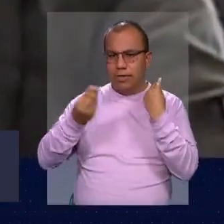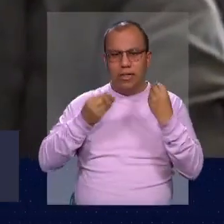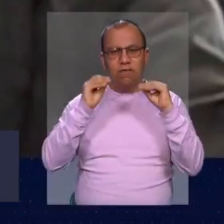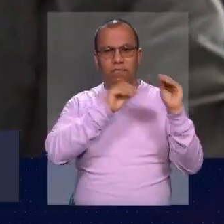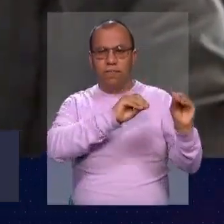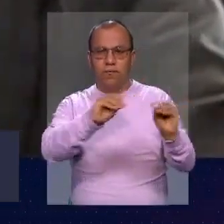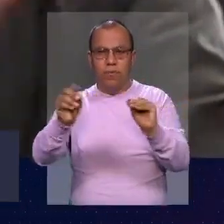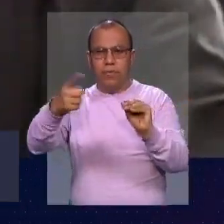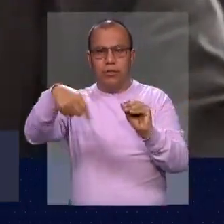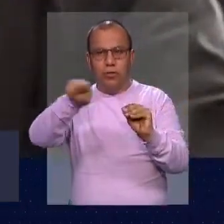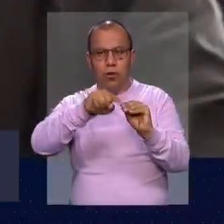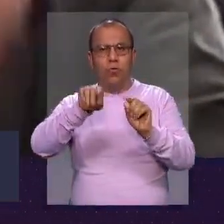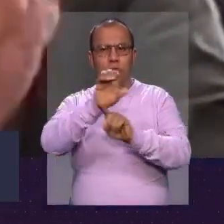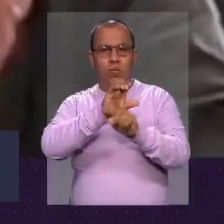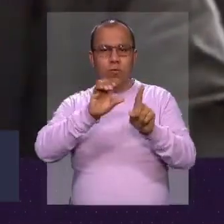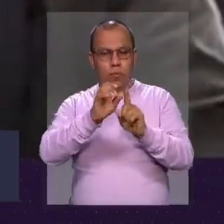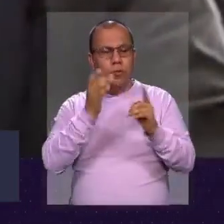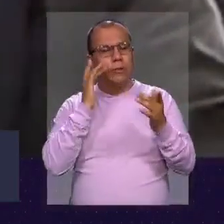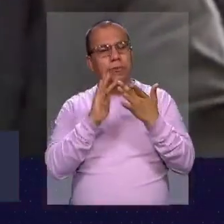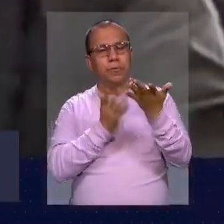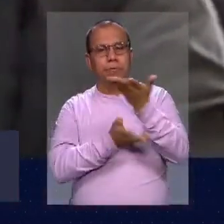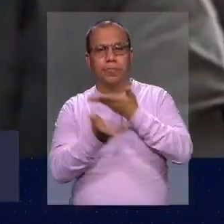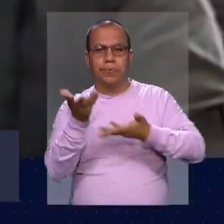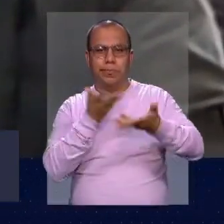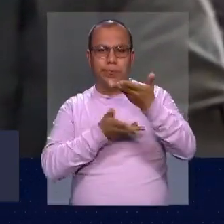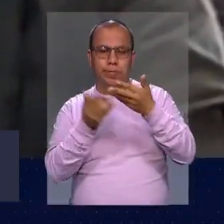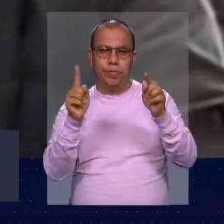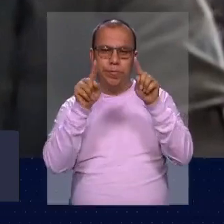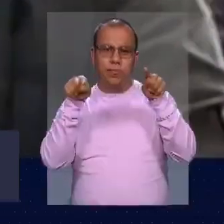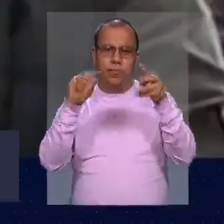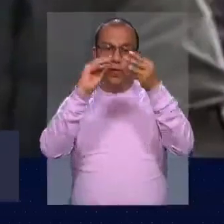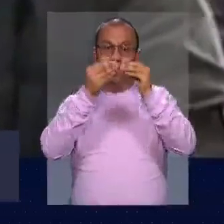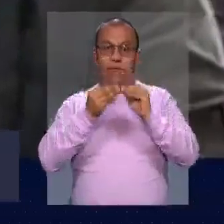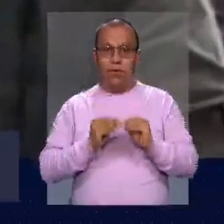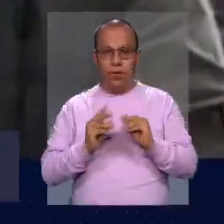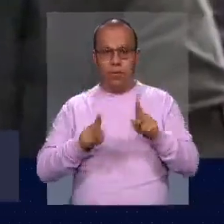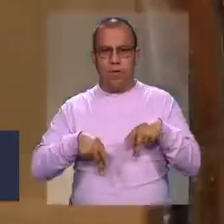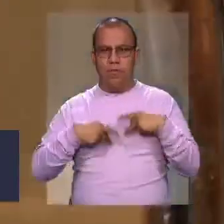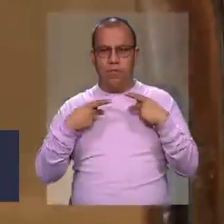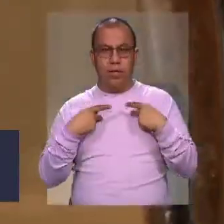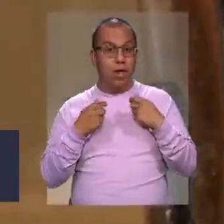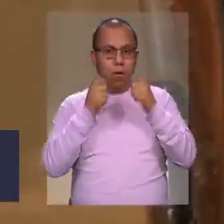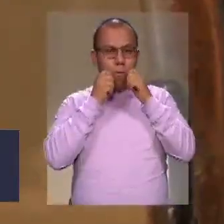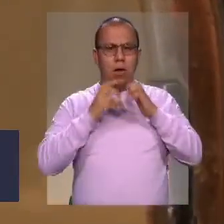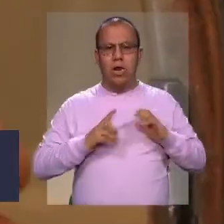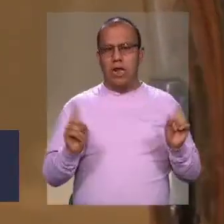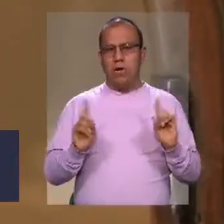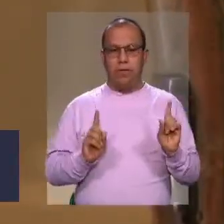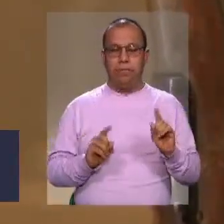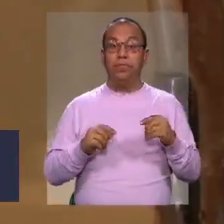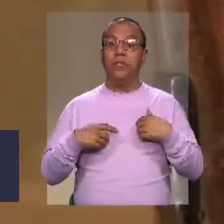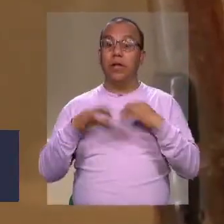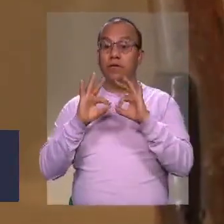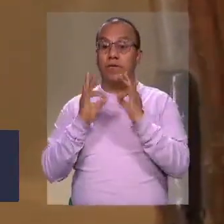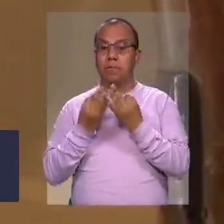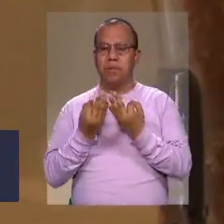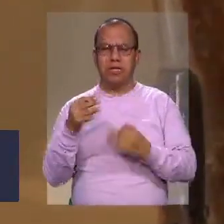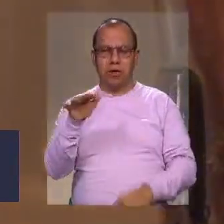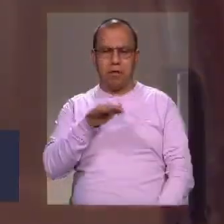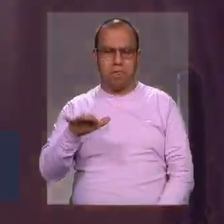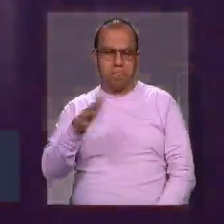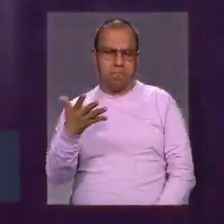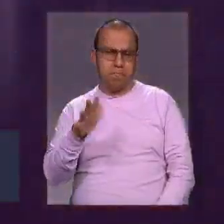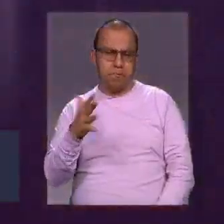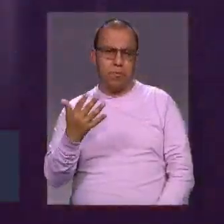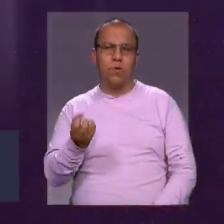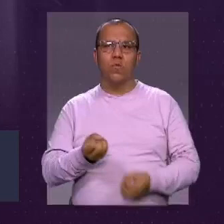cultural para cohabitar y convivir con esas formas de vida no humana. Una familia en Bogotá usa a diario un promedio